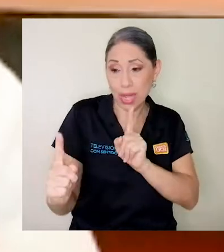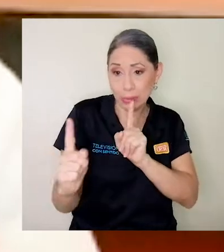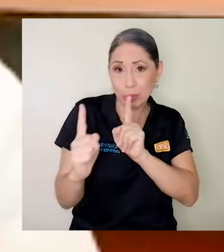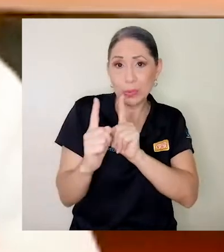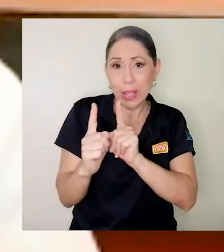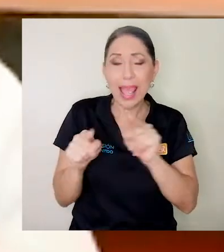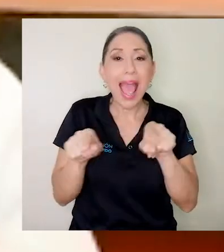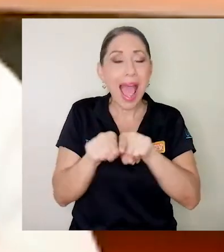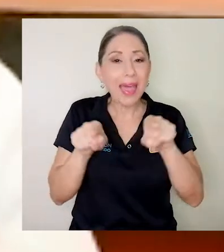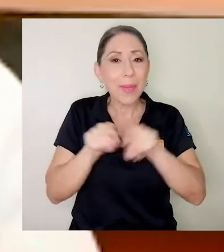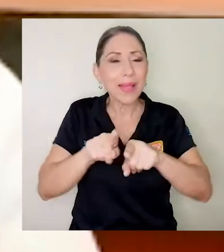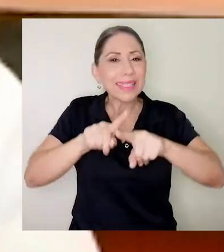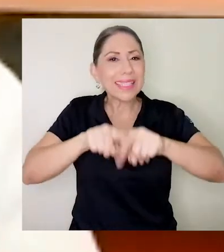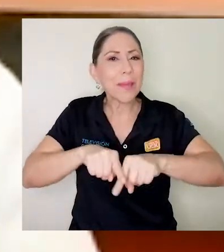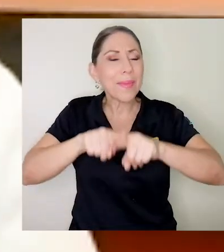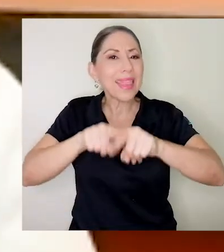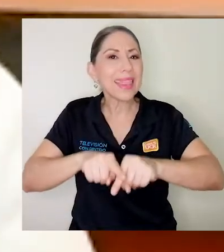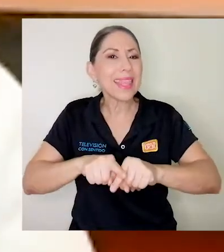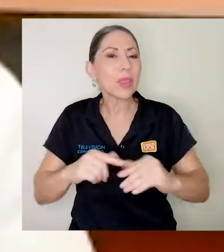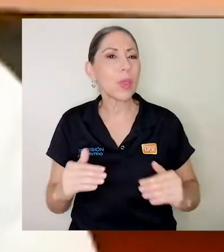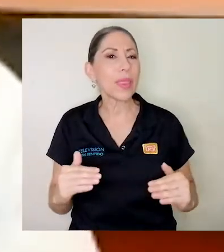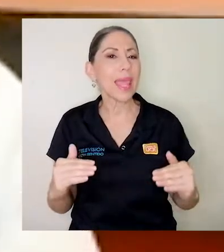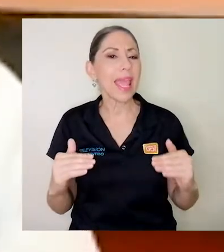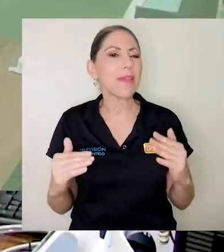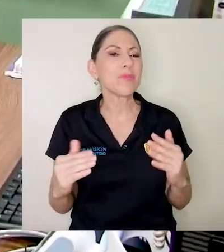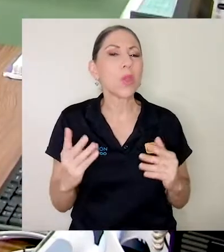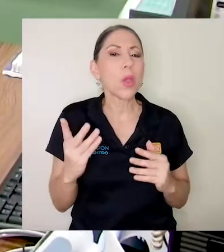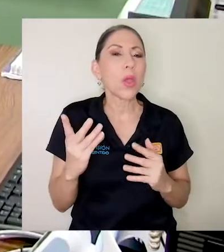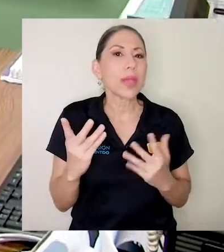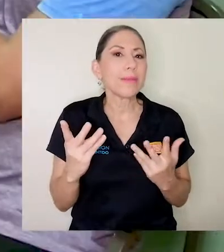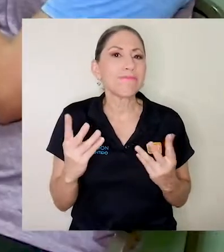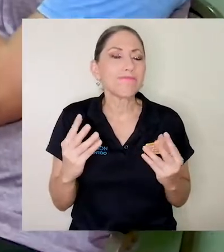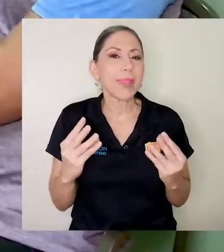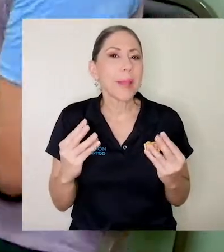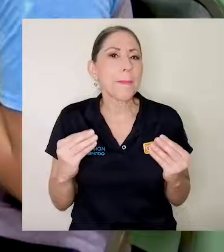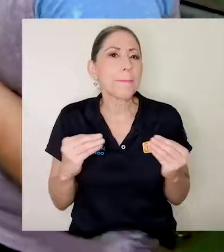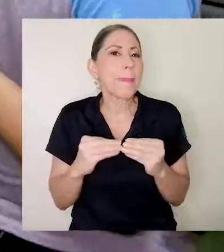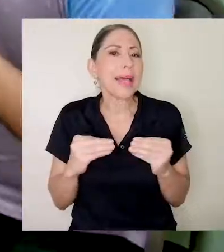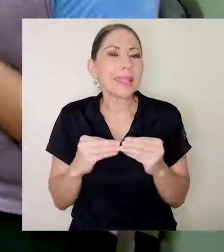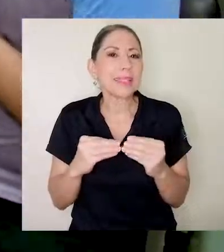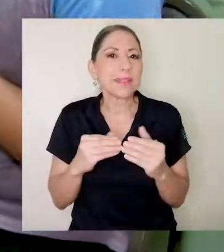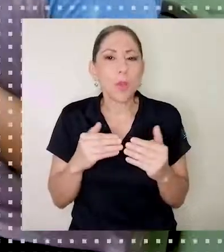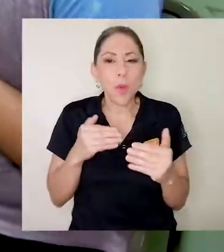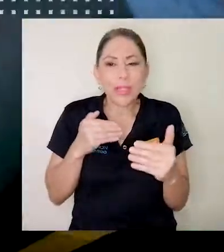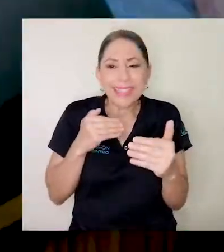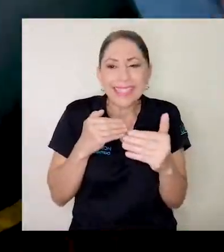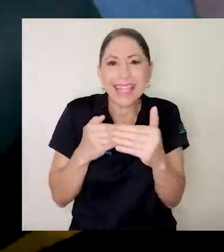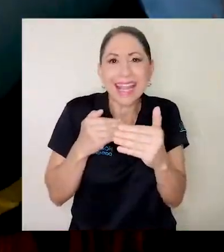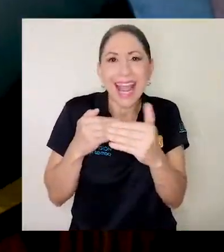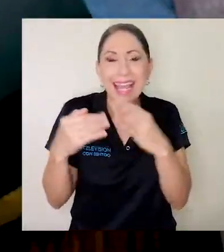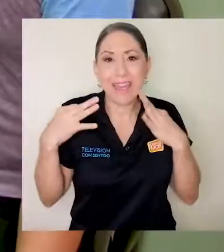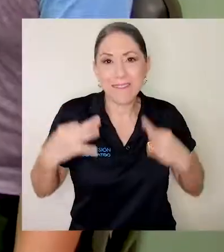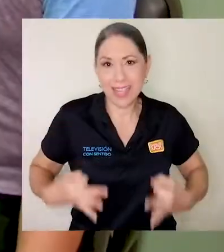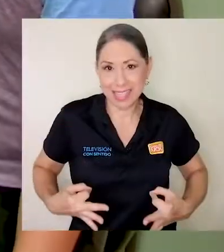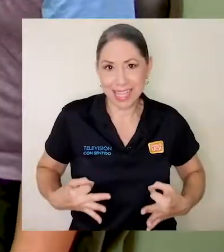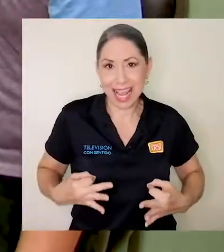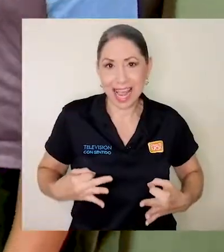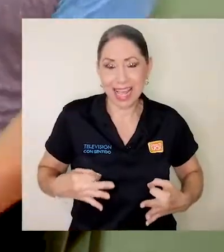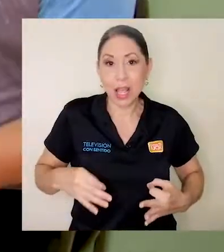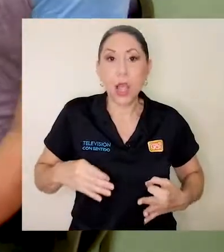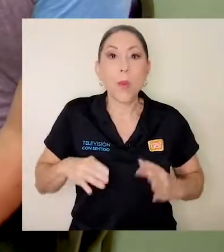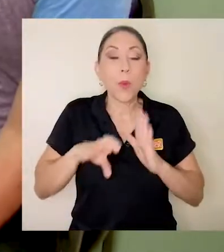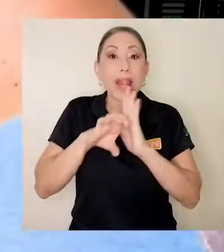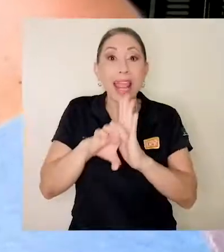de eso, dependiendo del grado de cercanía ya más física, cuando un